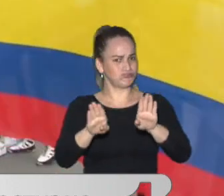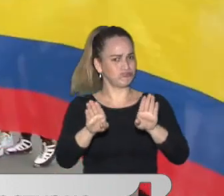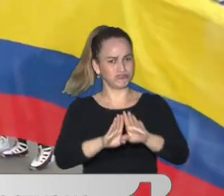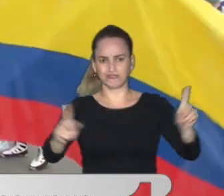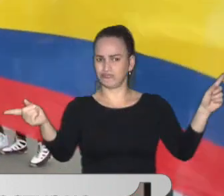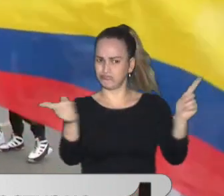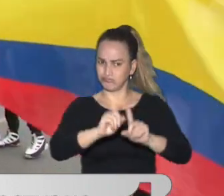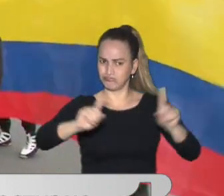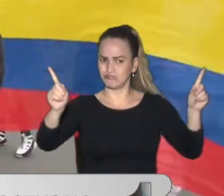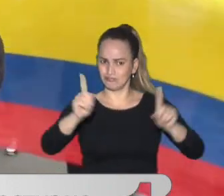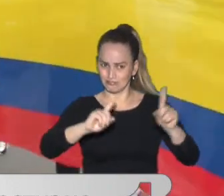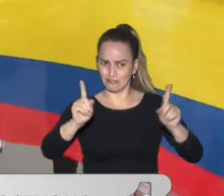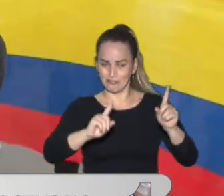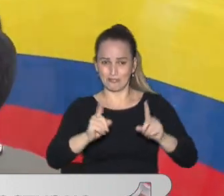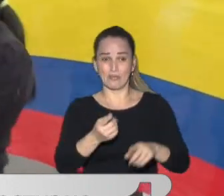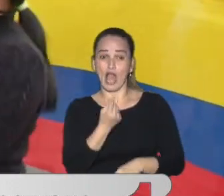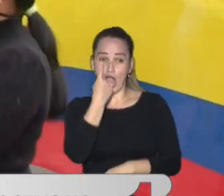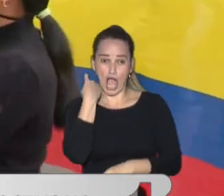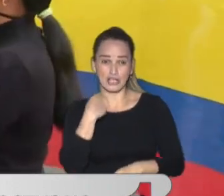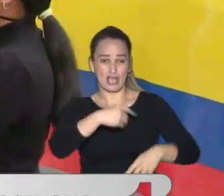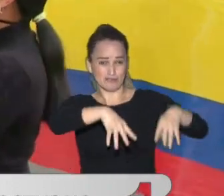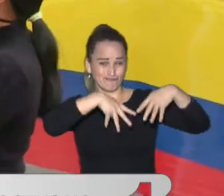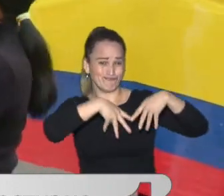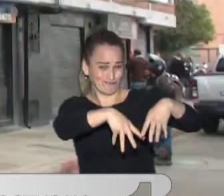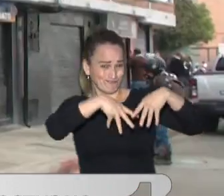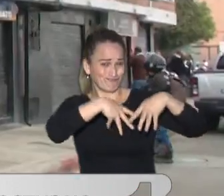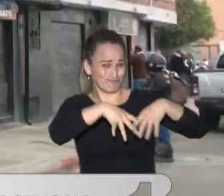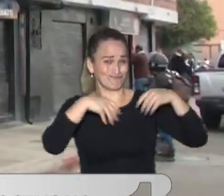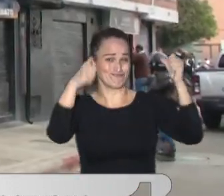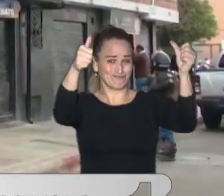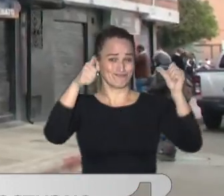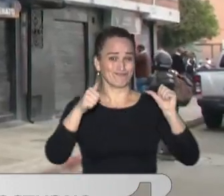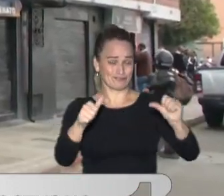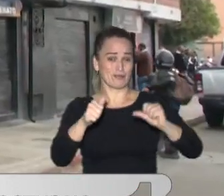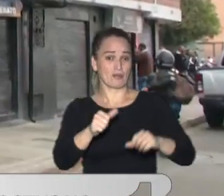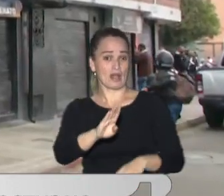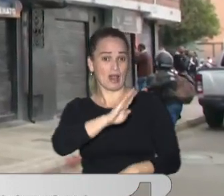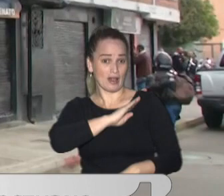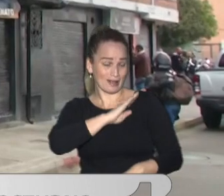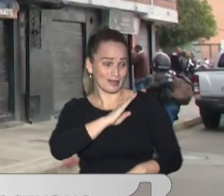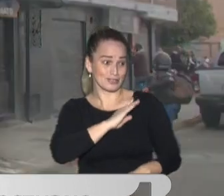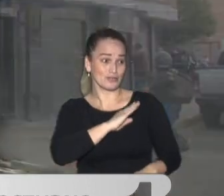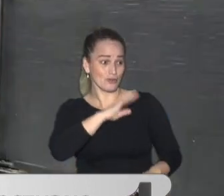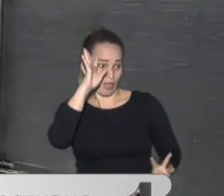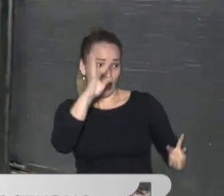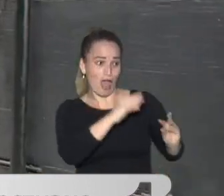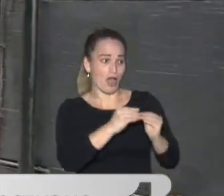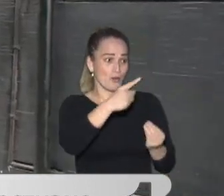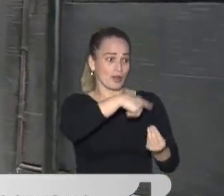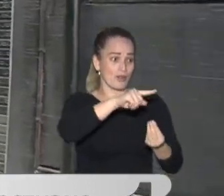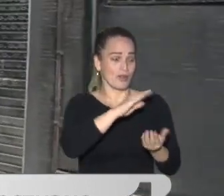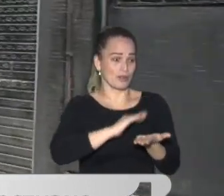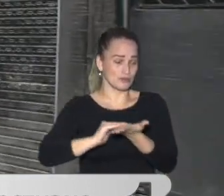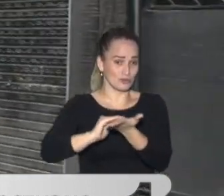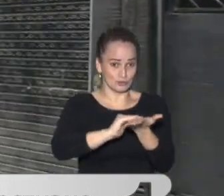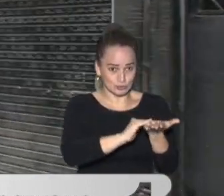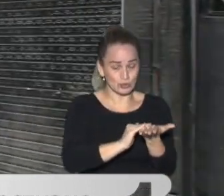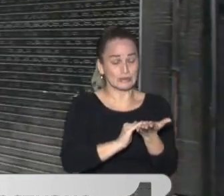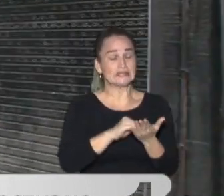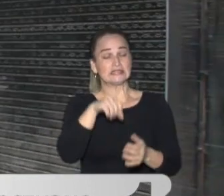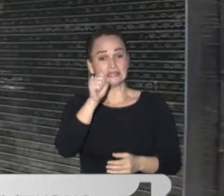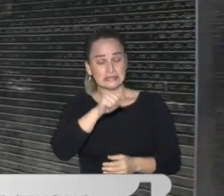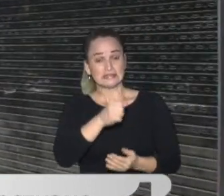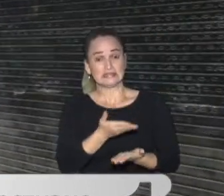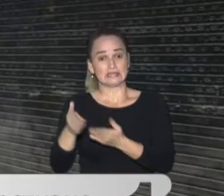Luego de las jornadas de protestas y tras hablar con la alcaldía, el distrito estableció una mesa de diálogo con el gremio. Ante las notables